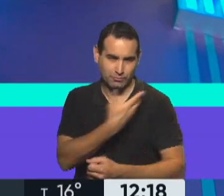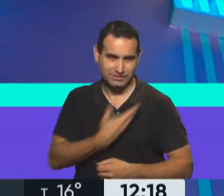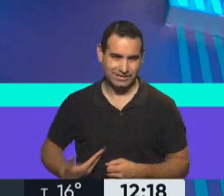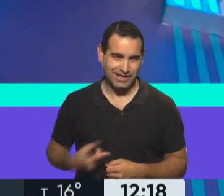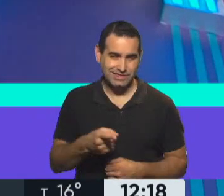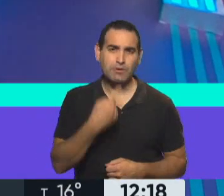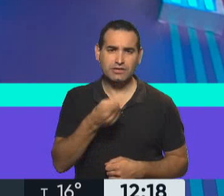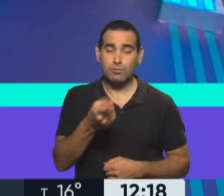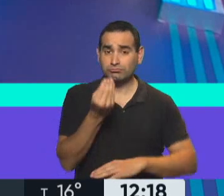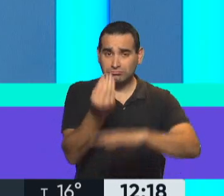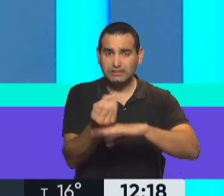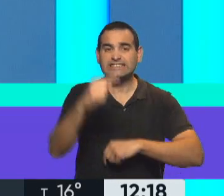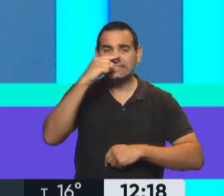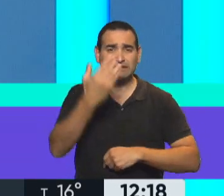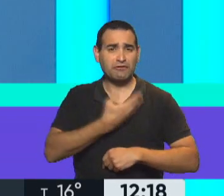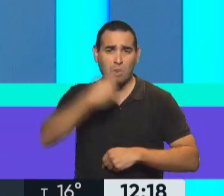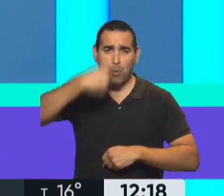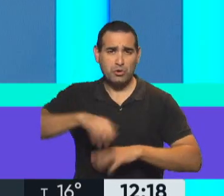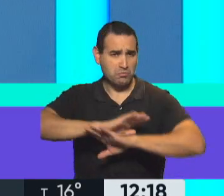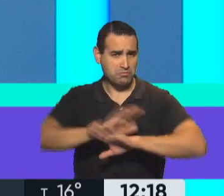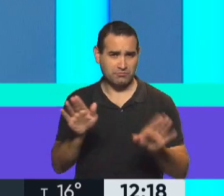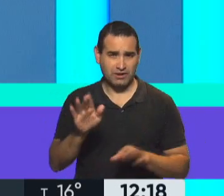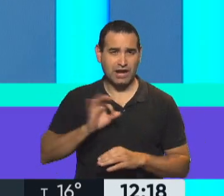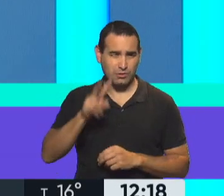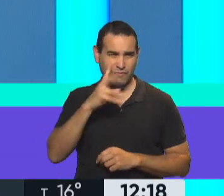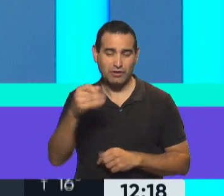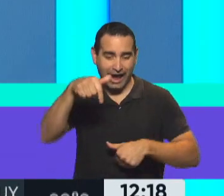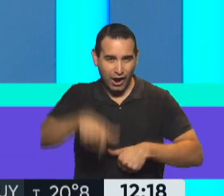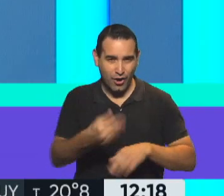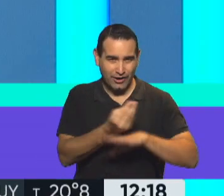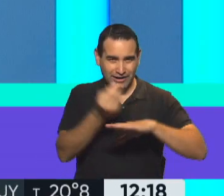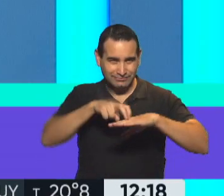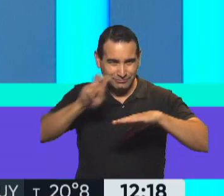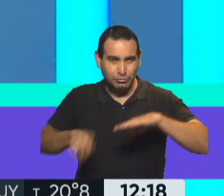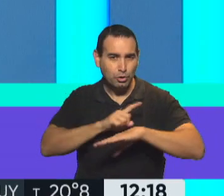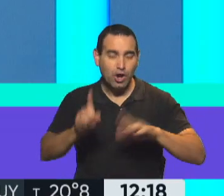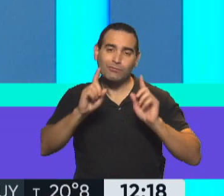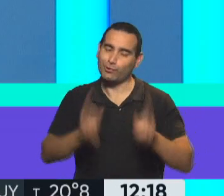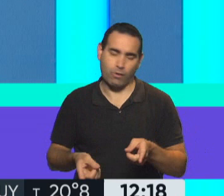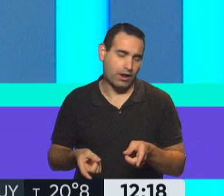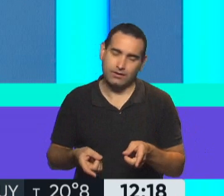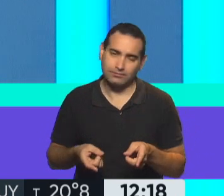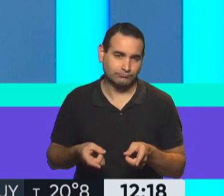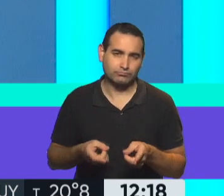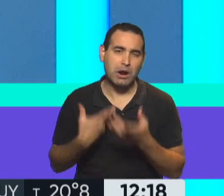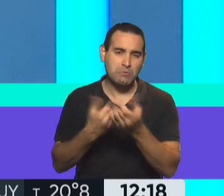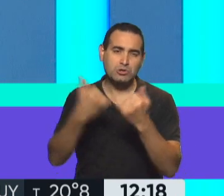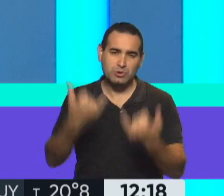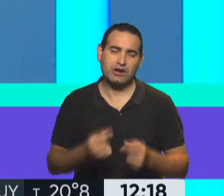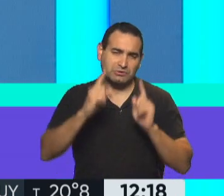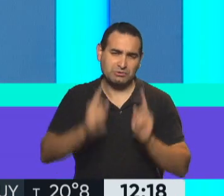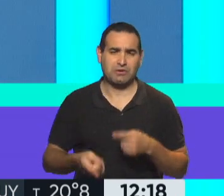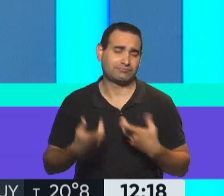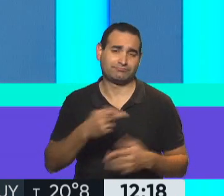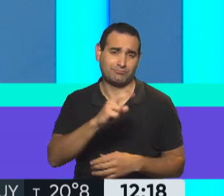su mandato vencía el 7 febrero de 2022 y no ahora así toda la situación se tornó inmanejable y